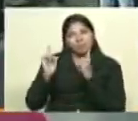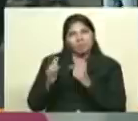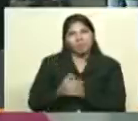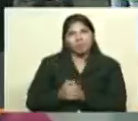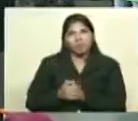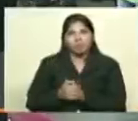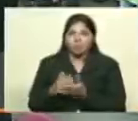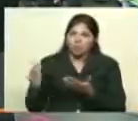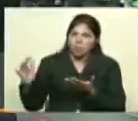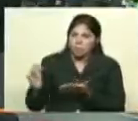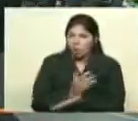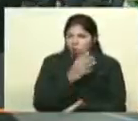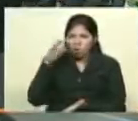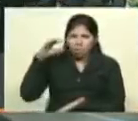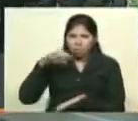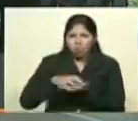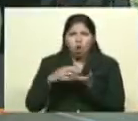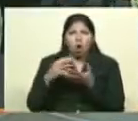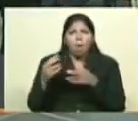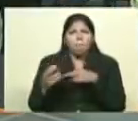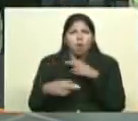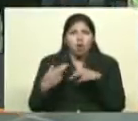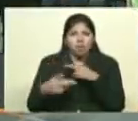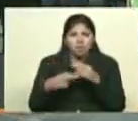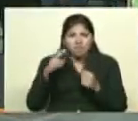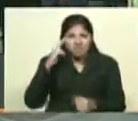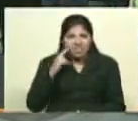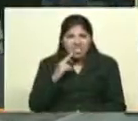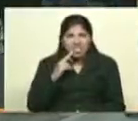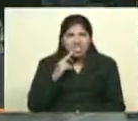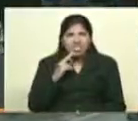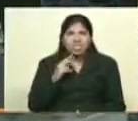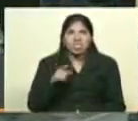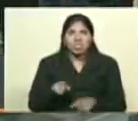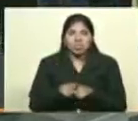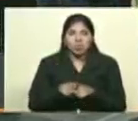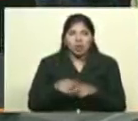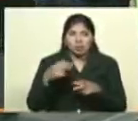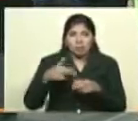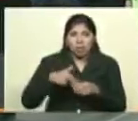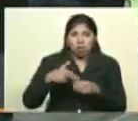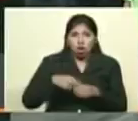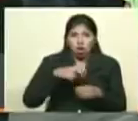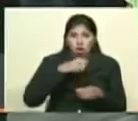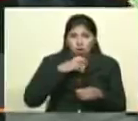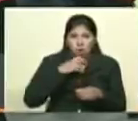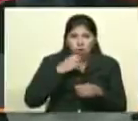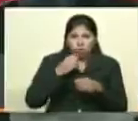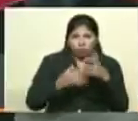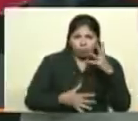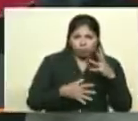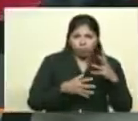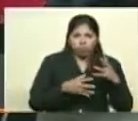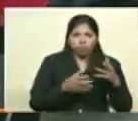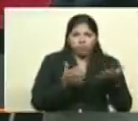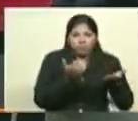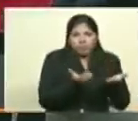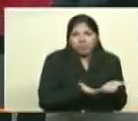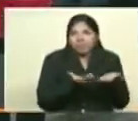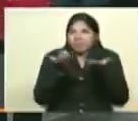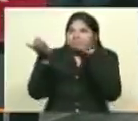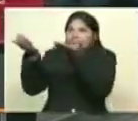gobierno bolivariano, impongan una dictadura y le entreguen los recursos naturales y el petróleo de Venezuela al imperialismo